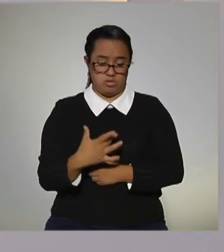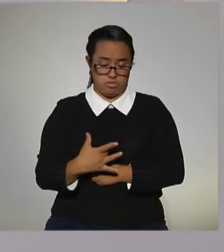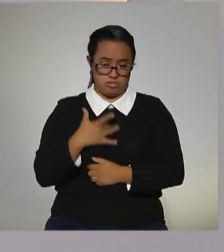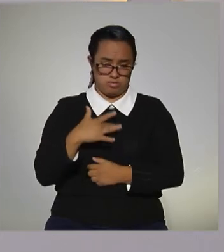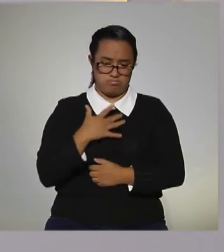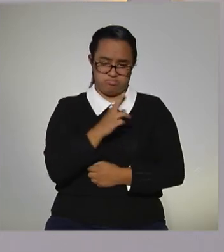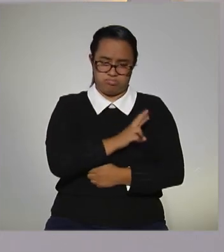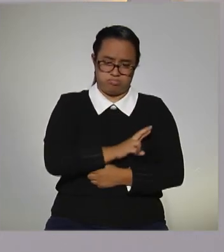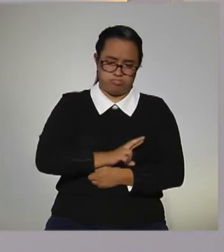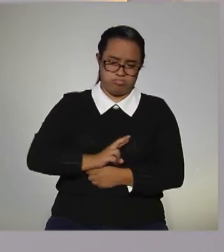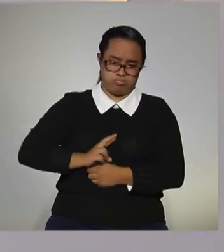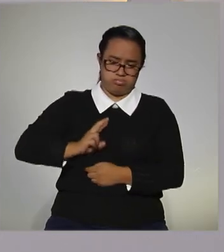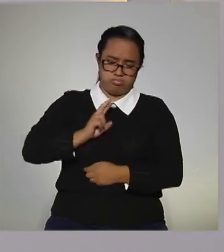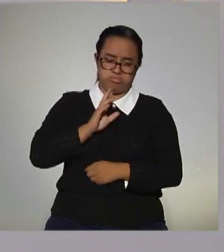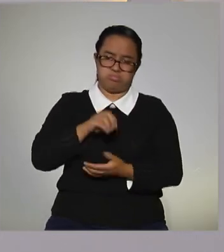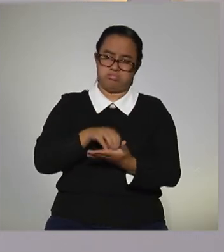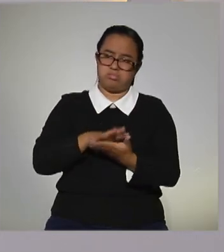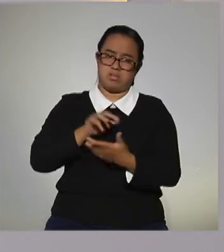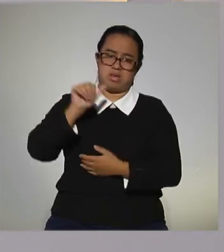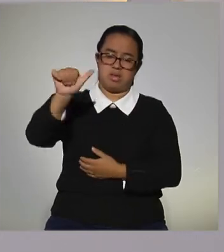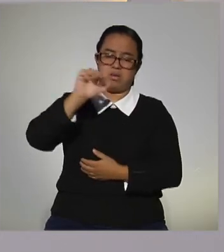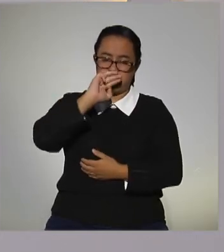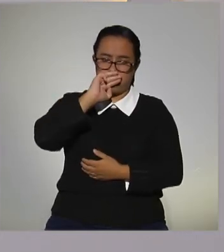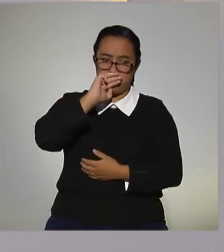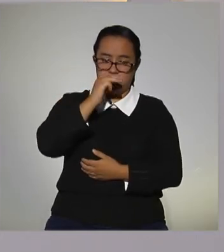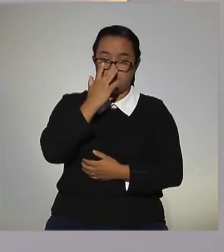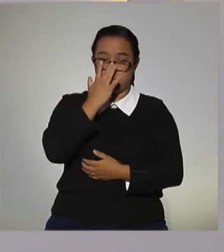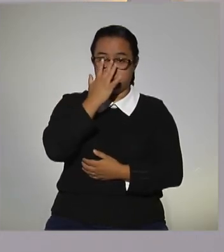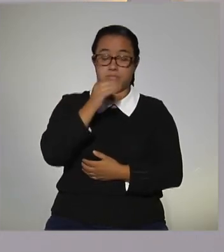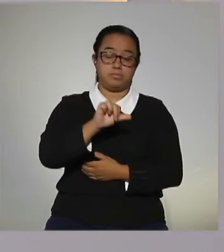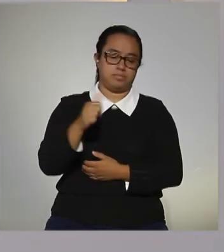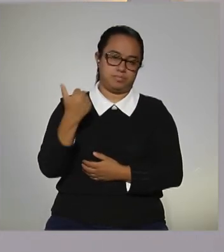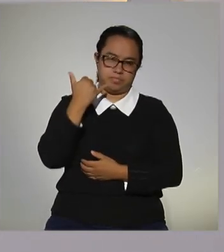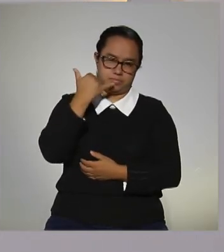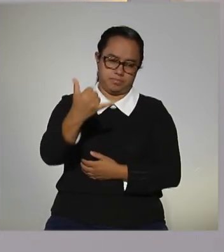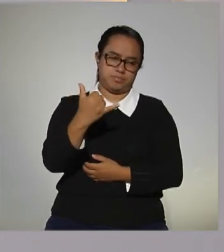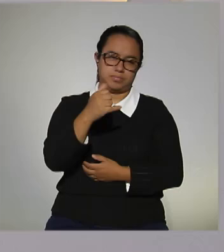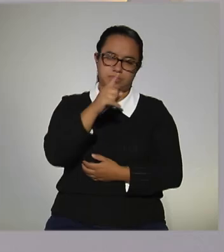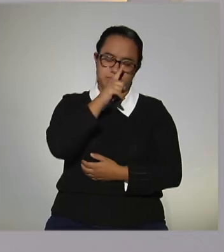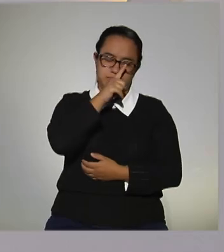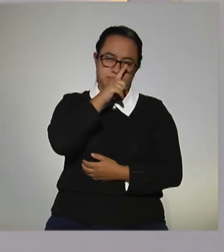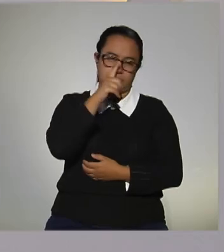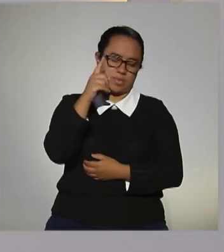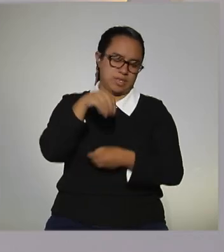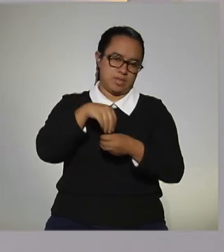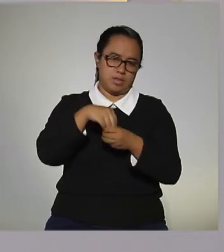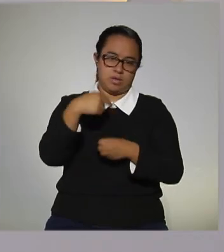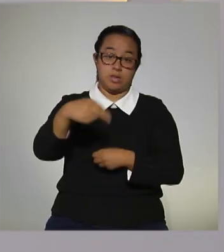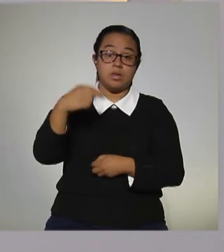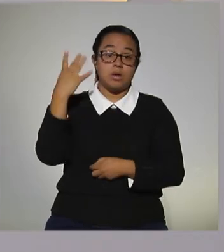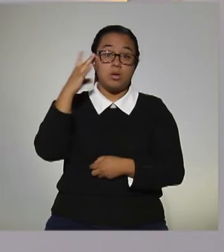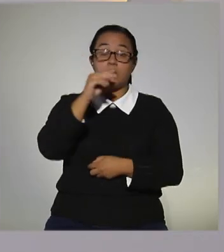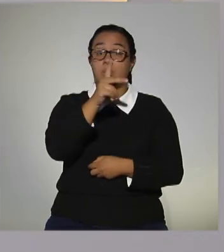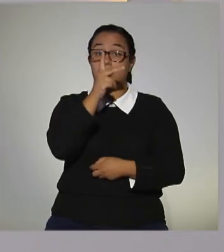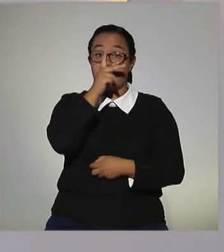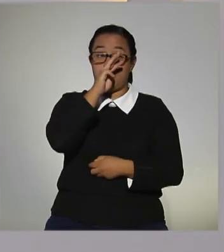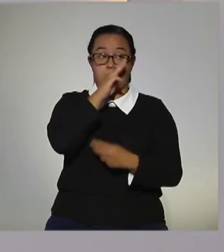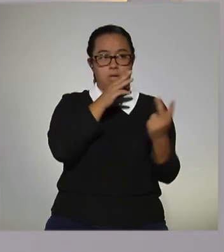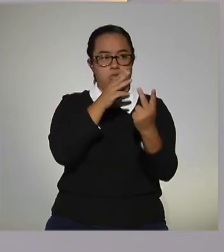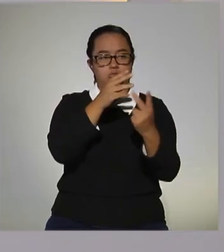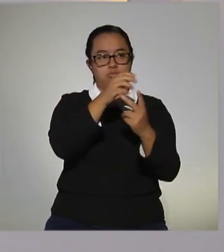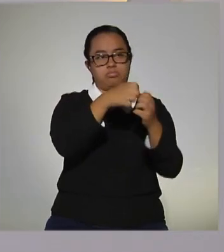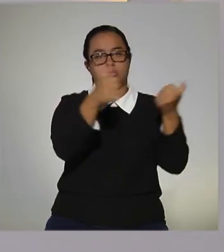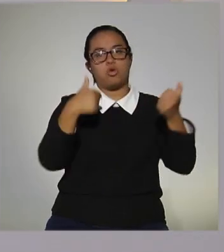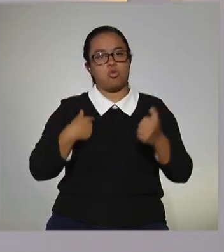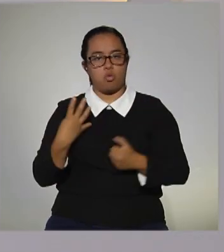mucho resentimiento hacia mi mamá. Otra llamada anónima de Cuernavaca: mis padres se separaron cuando tenía 4 años, mi